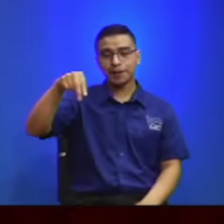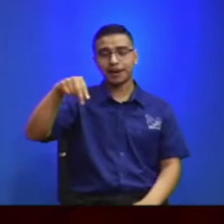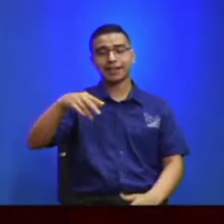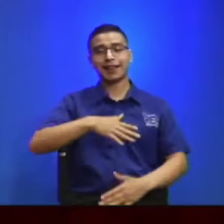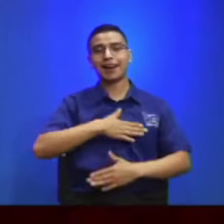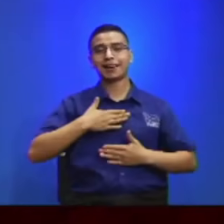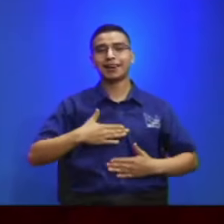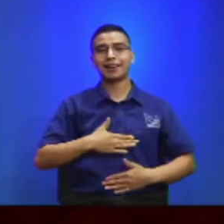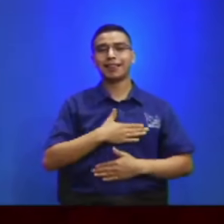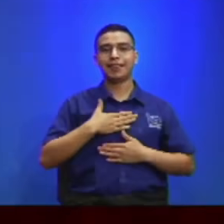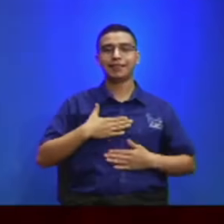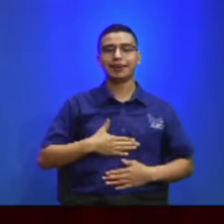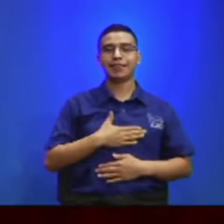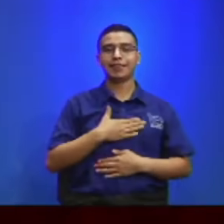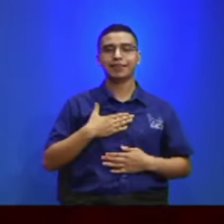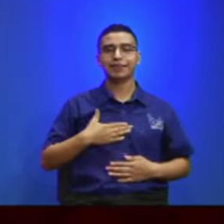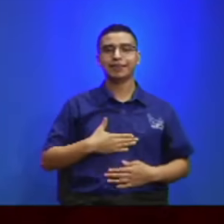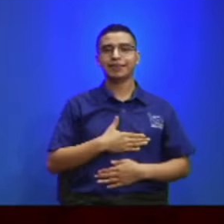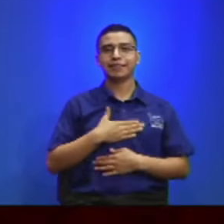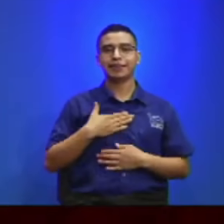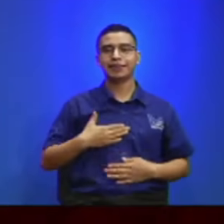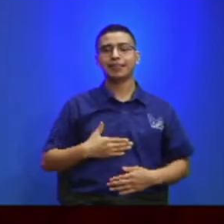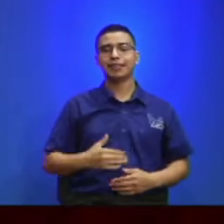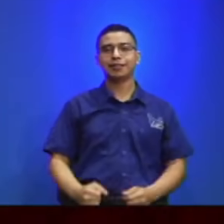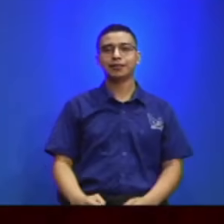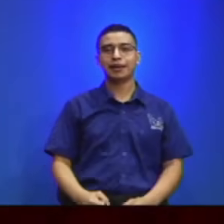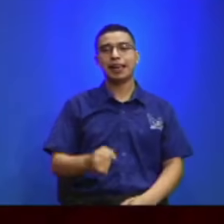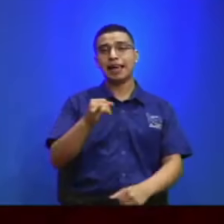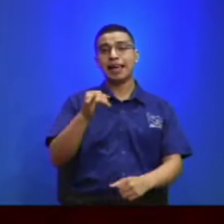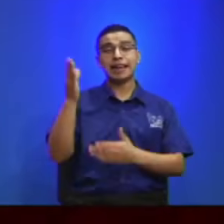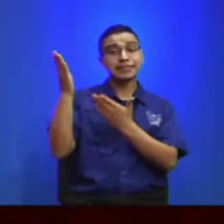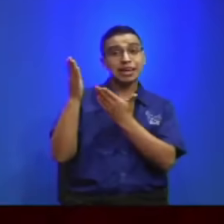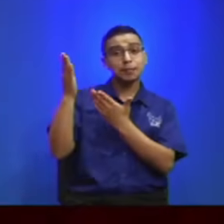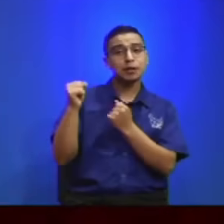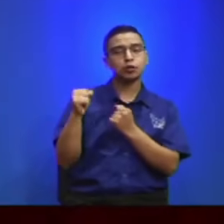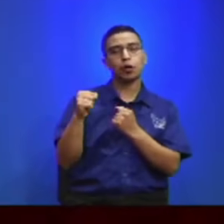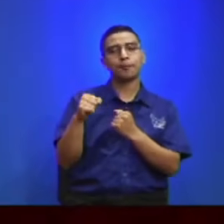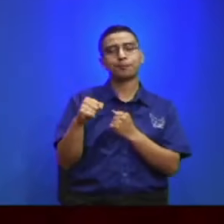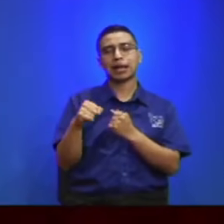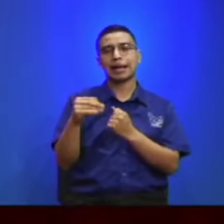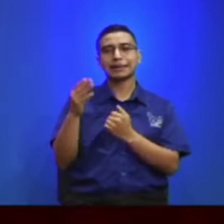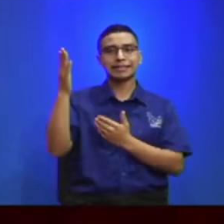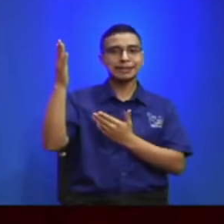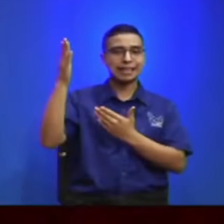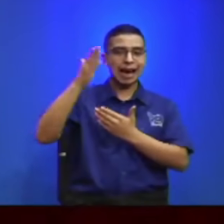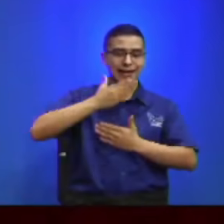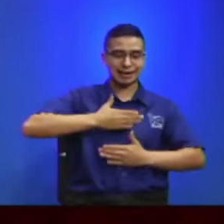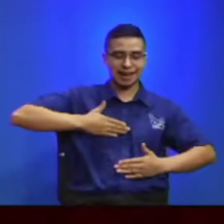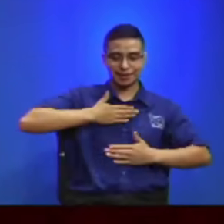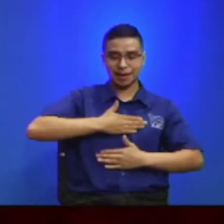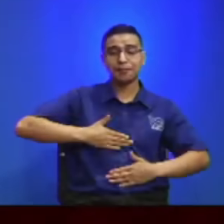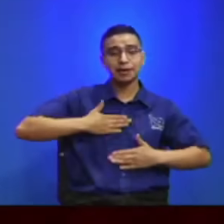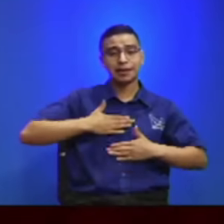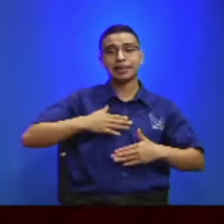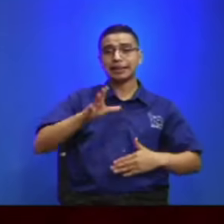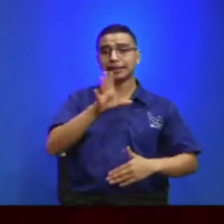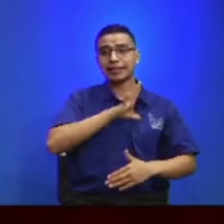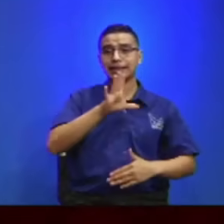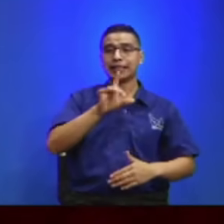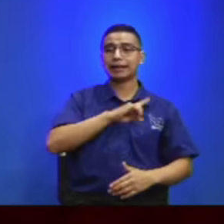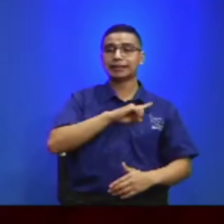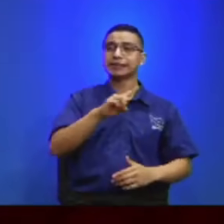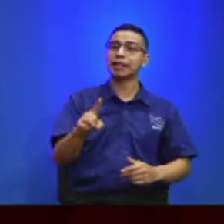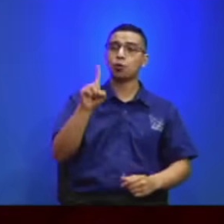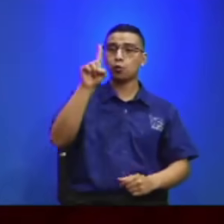y alguien el culto y en la santa cena delicia al día santa señor y porque tanto que te